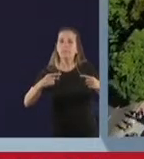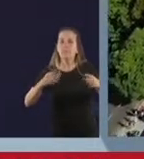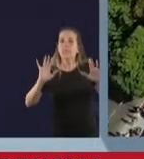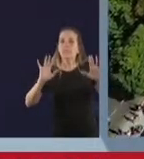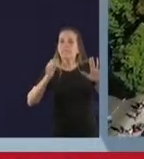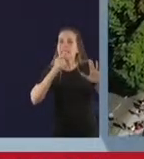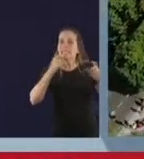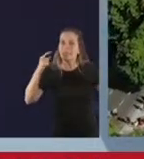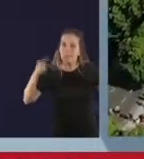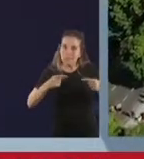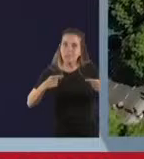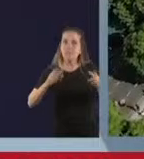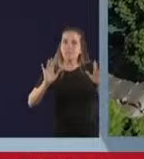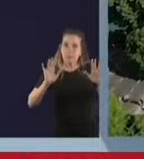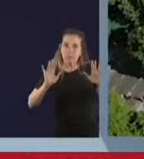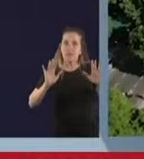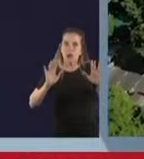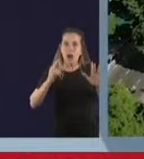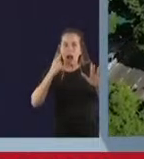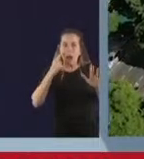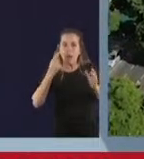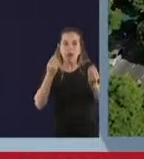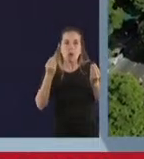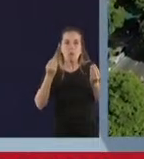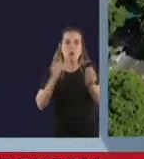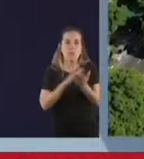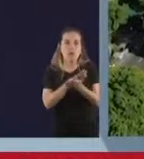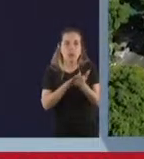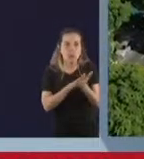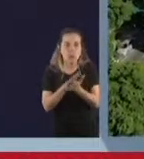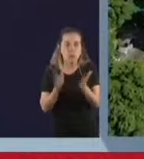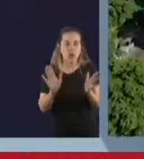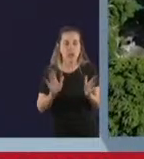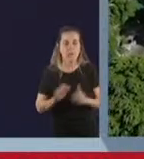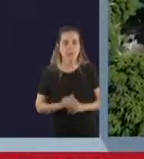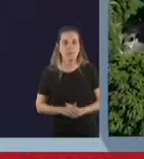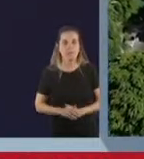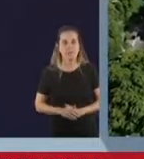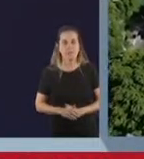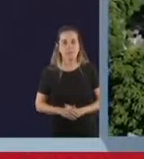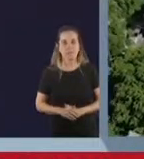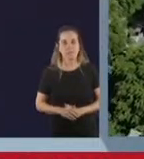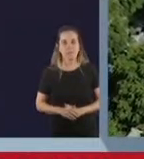Eh bueno sabrá Cómo cómo inicar las acciones que